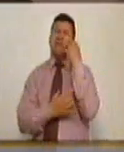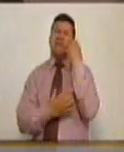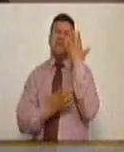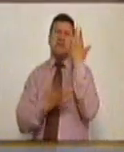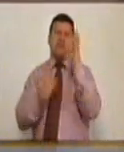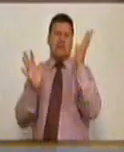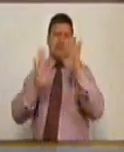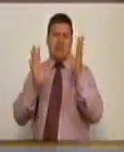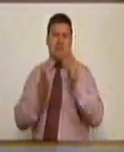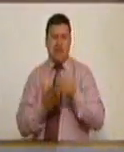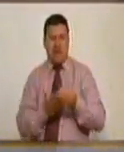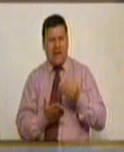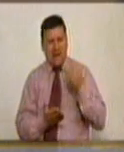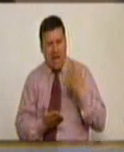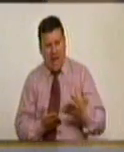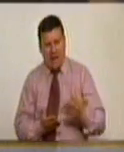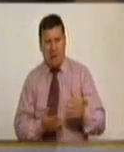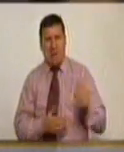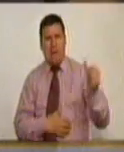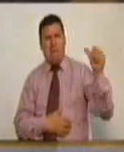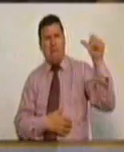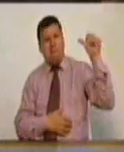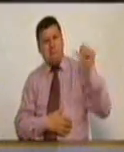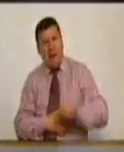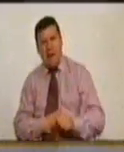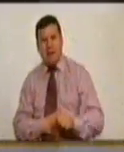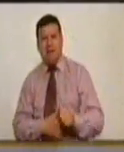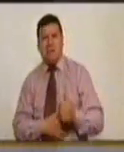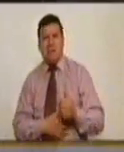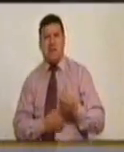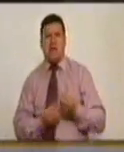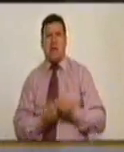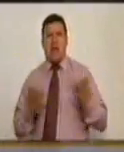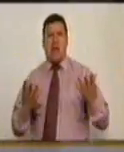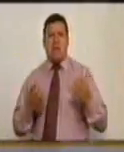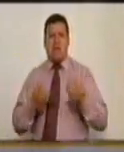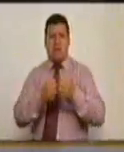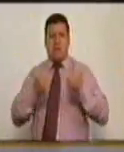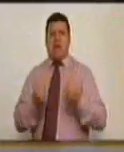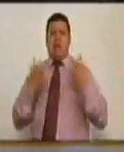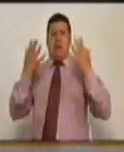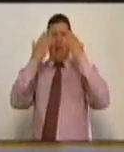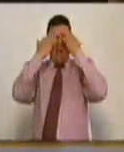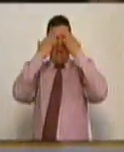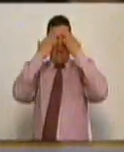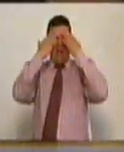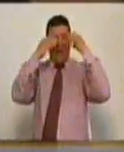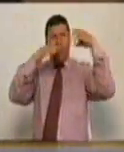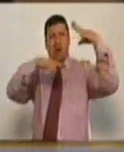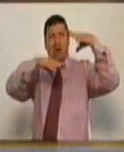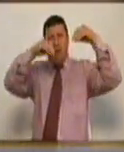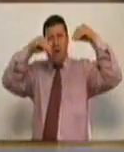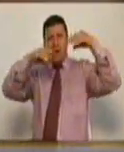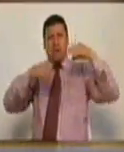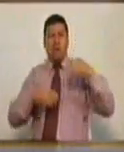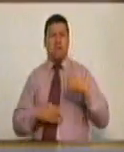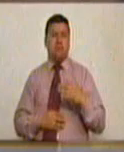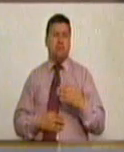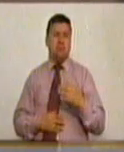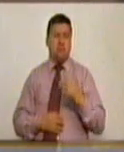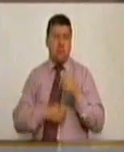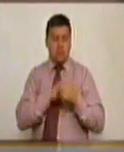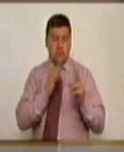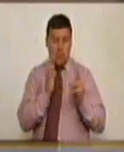espantoso caro malo se les queman los equipos eléctricos a la gente les doy este dato entre